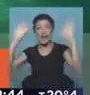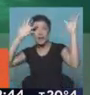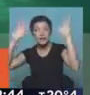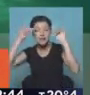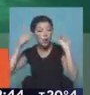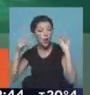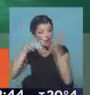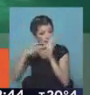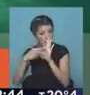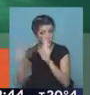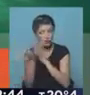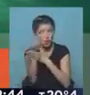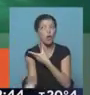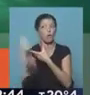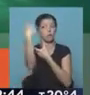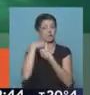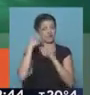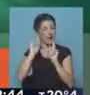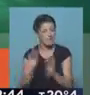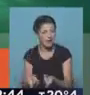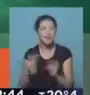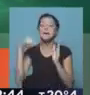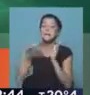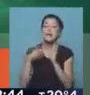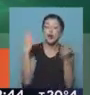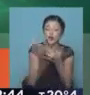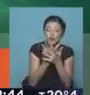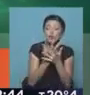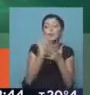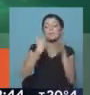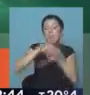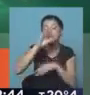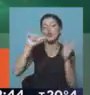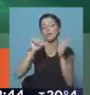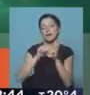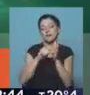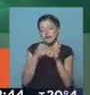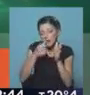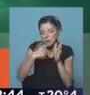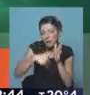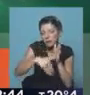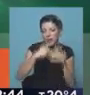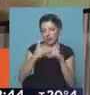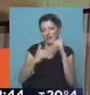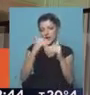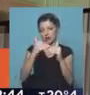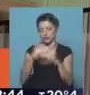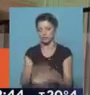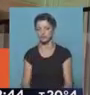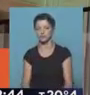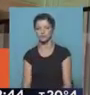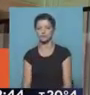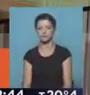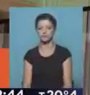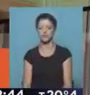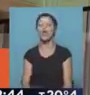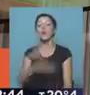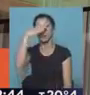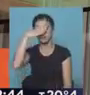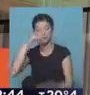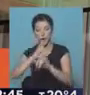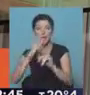todos, ahora golpea especialmente a los pobres de los países en desarrollo. Me parece que eso es por ahí el último punto. El gran dato, y sobre todo de los países